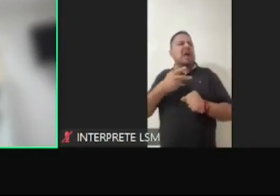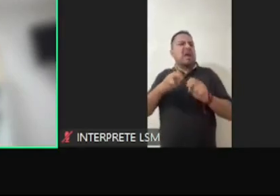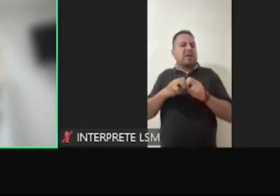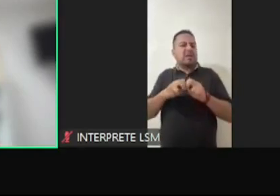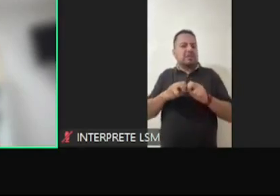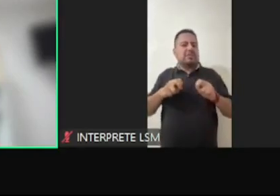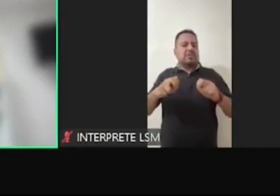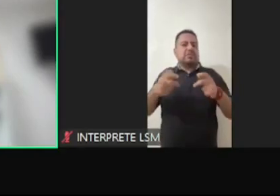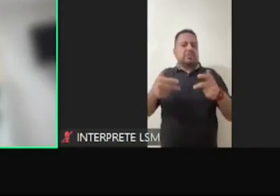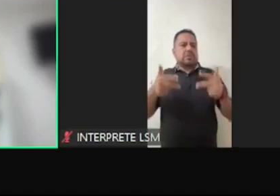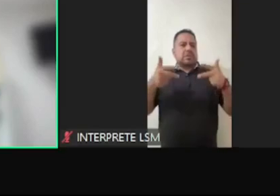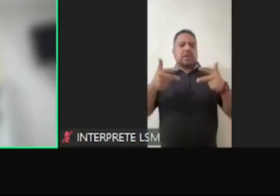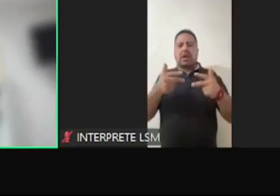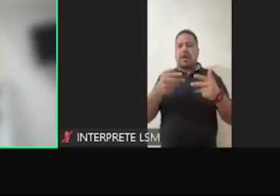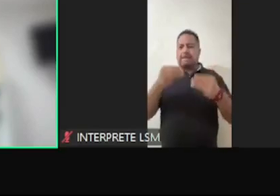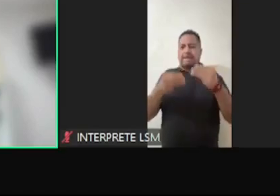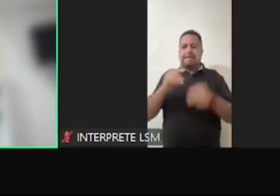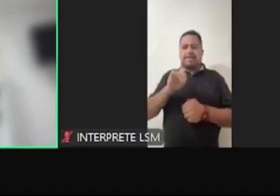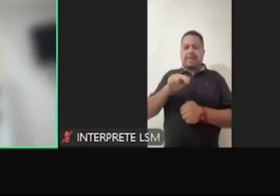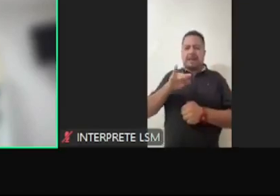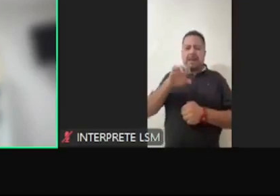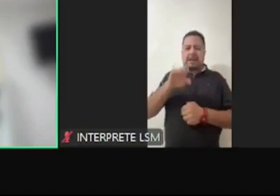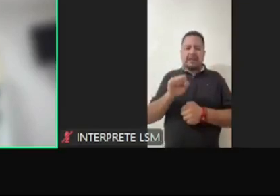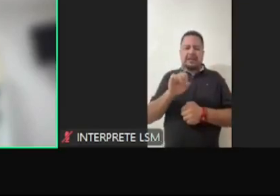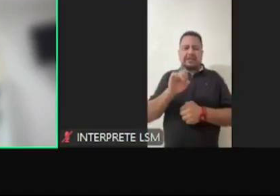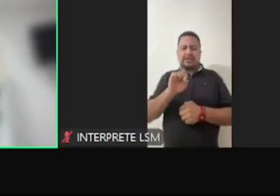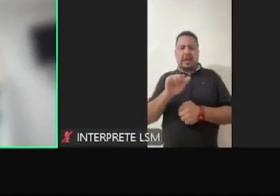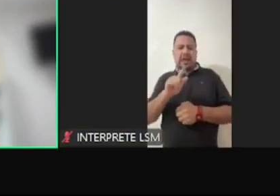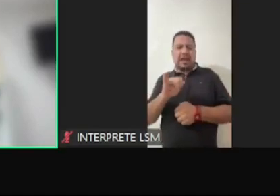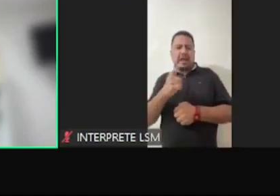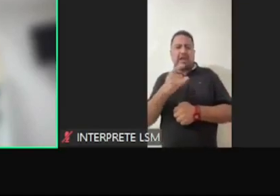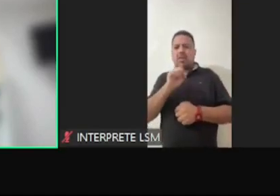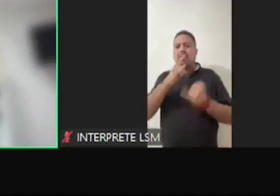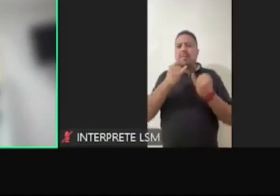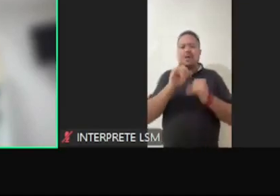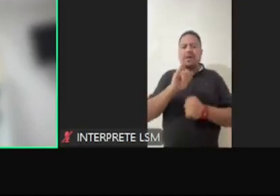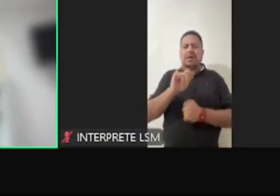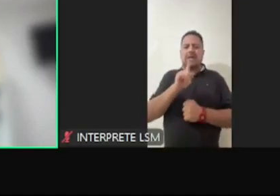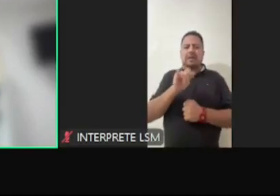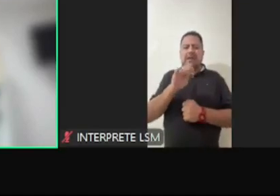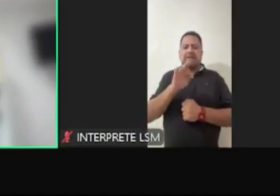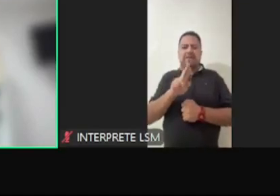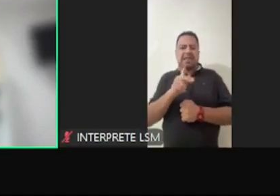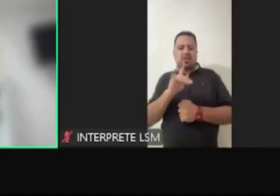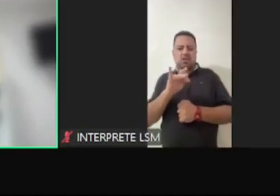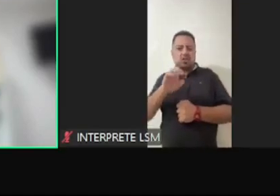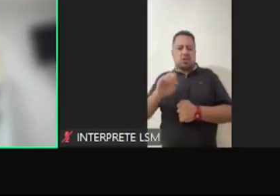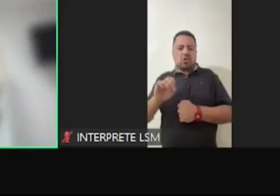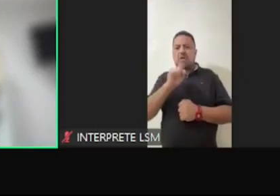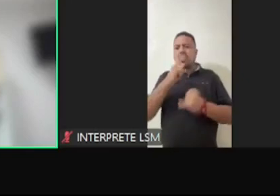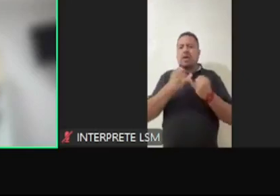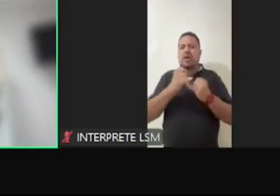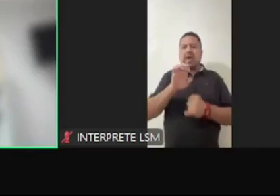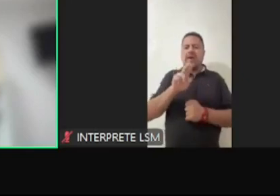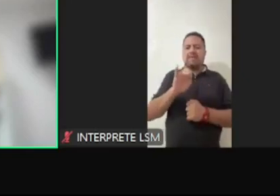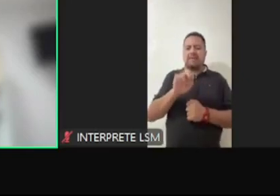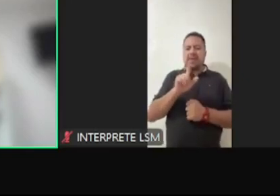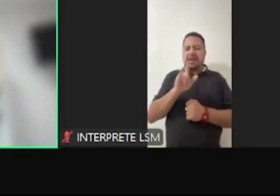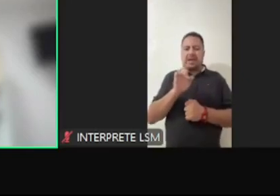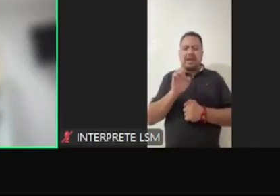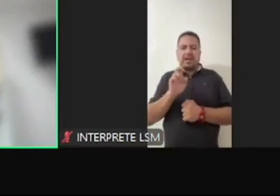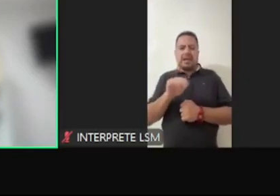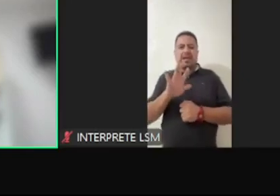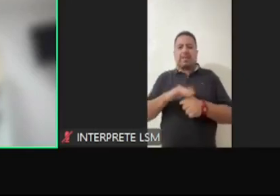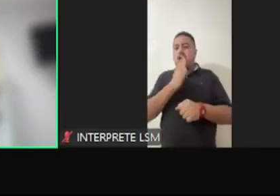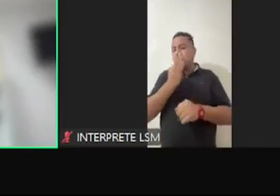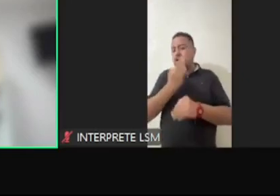presencial el magistrado José Inés betancur Salgado y las magistradas Hilda Rosa Delgado Brito y evelin Rodríguez chinol por lo que